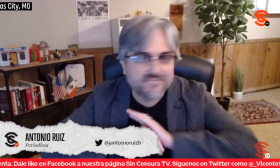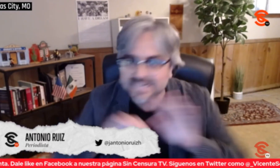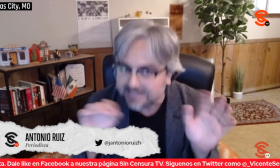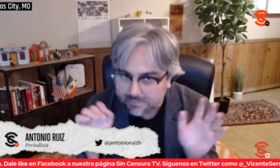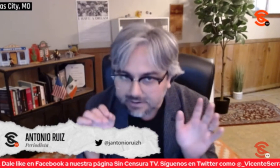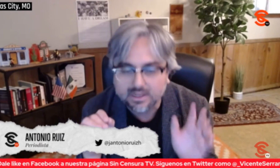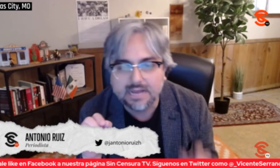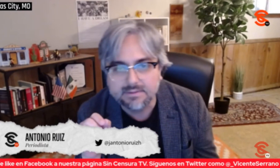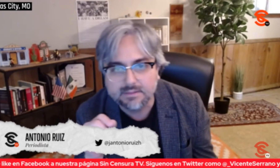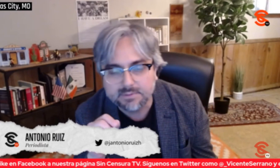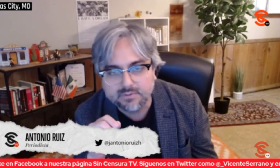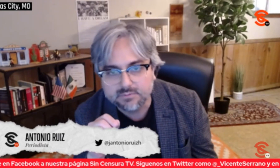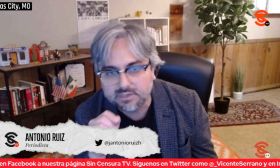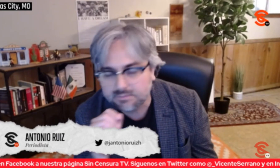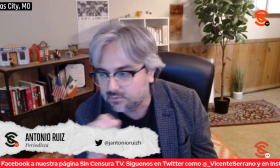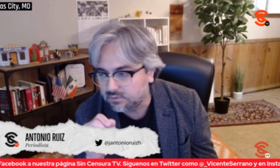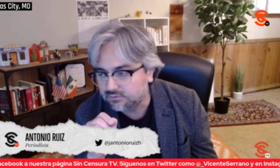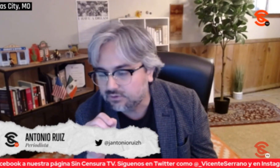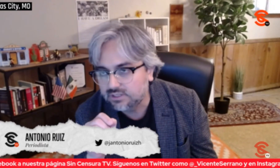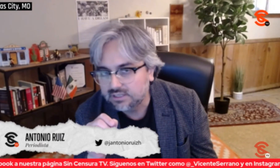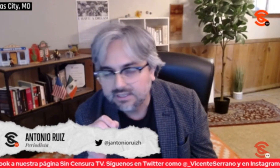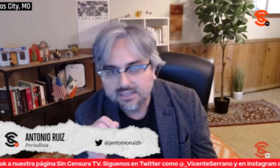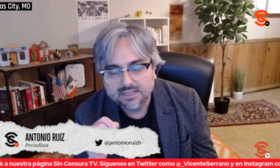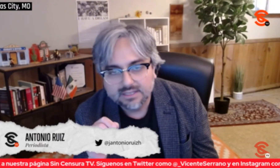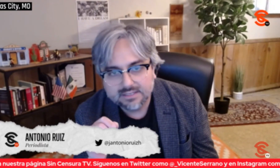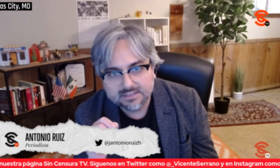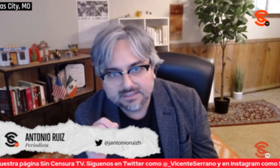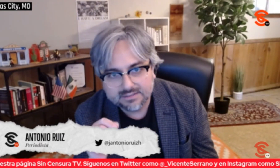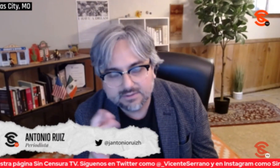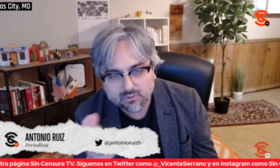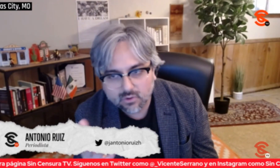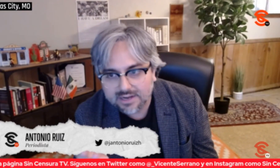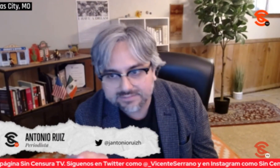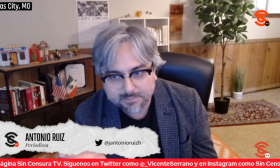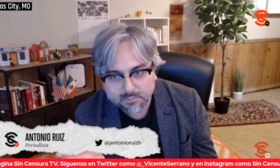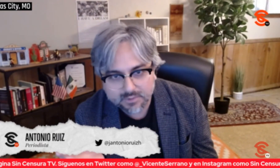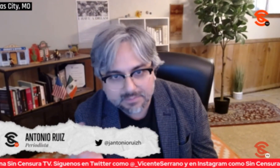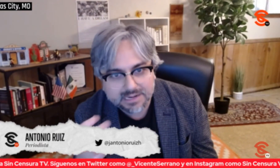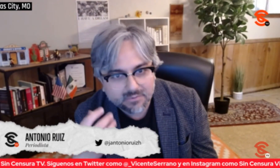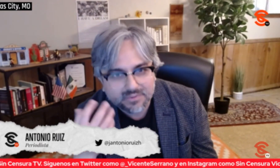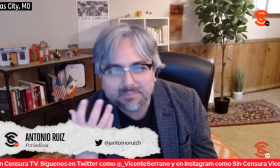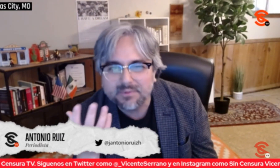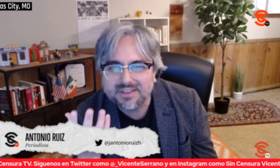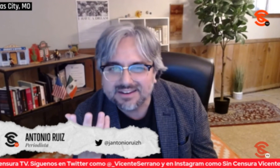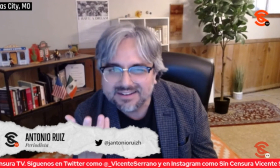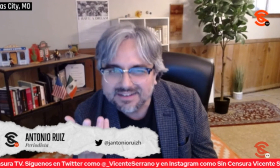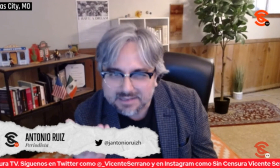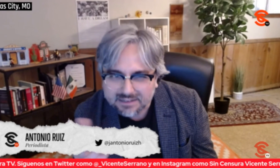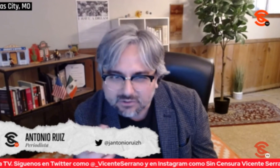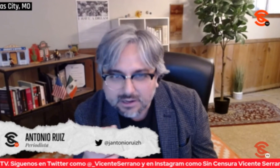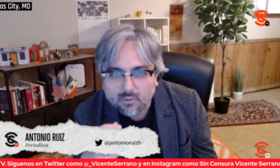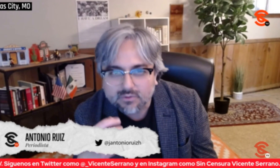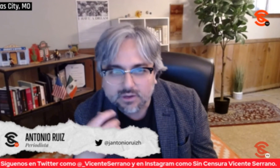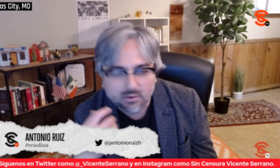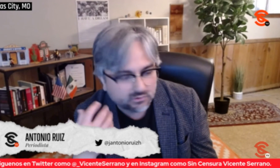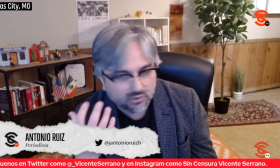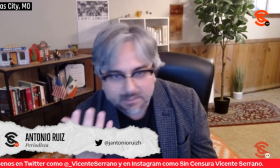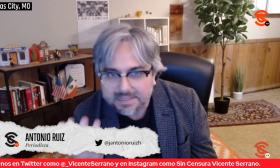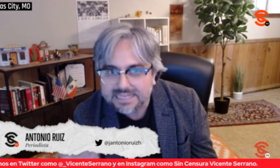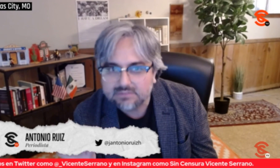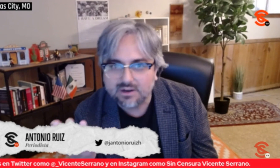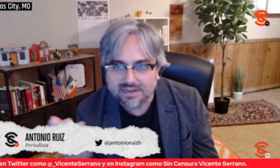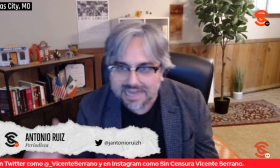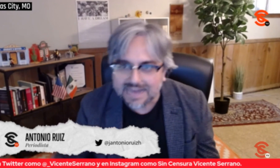En definitiva, no cabe en el periodismo la especulación. En segundo lugar, sí puede haber algún tipo de recriminación en cuanto